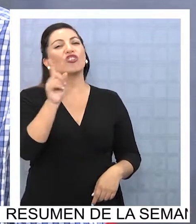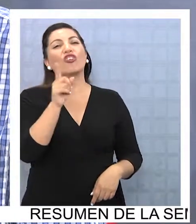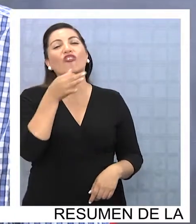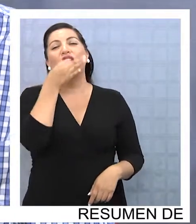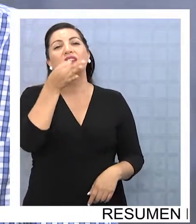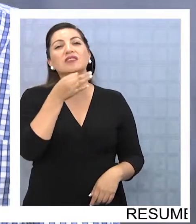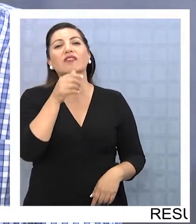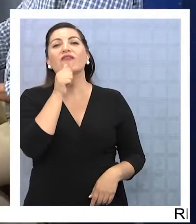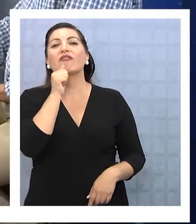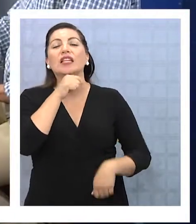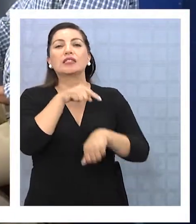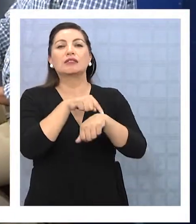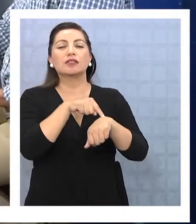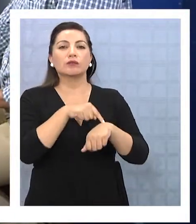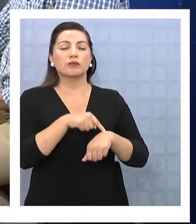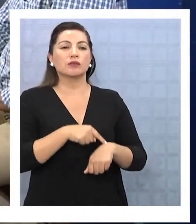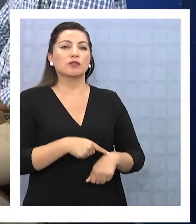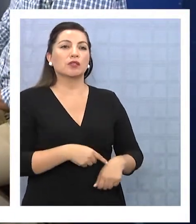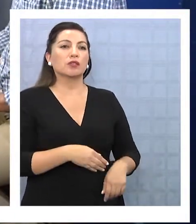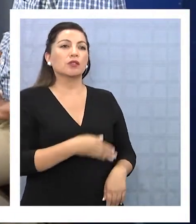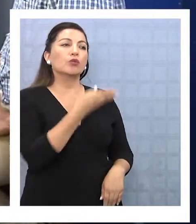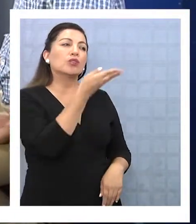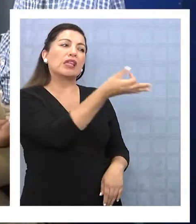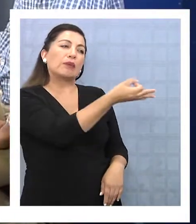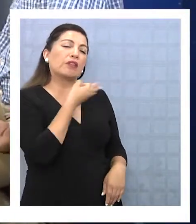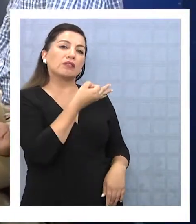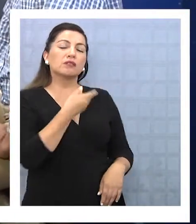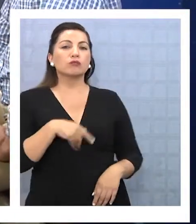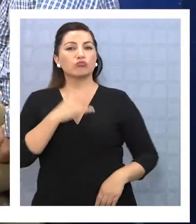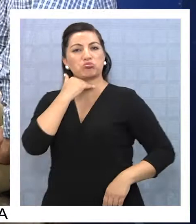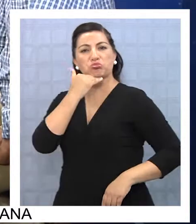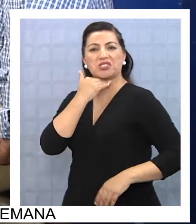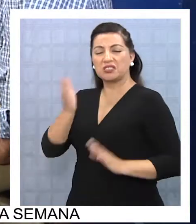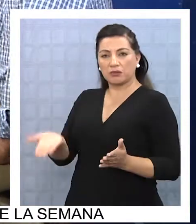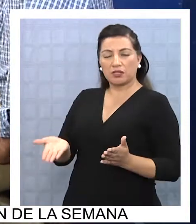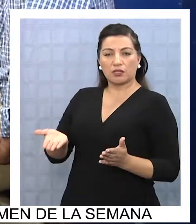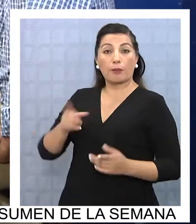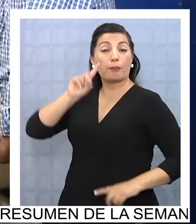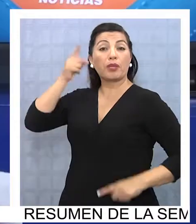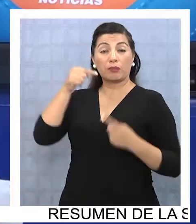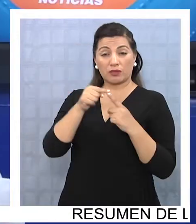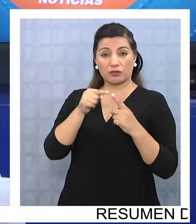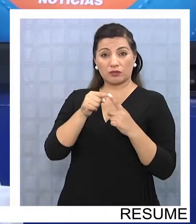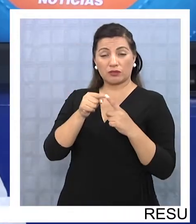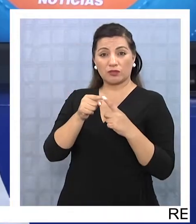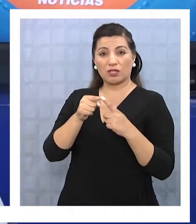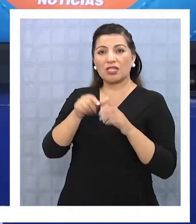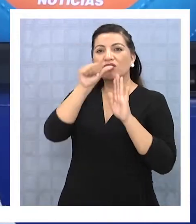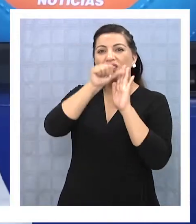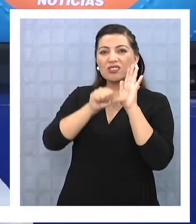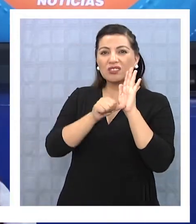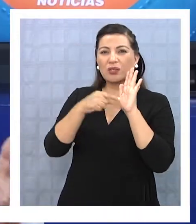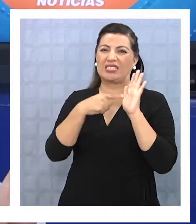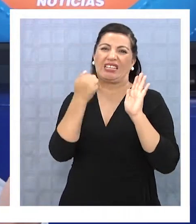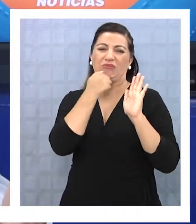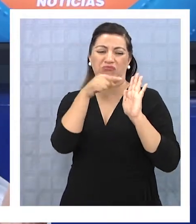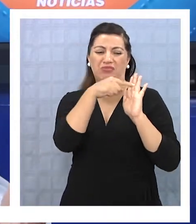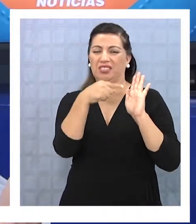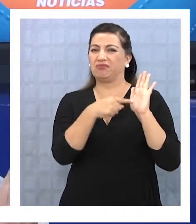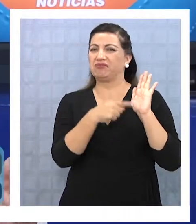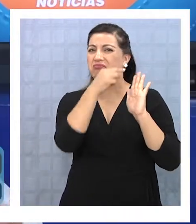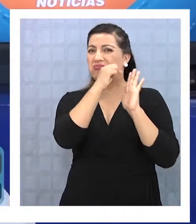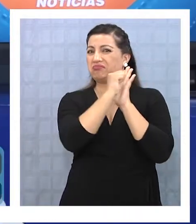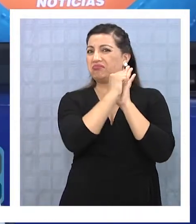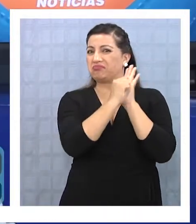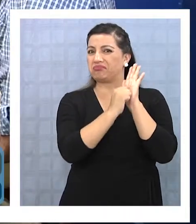no tenía tiempo. ¿Qué tendría que decir sobre esto? Muy simple. En primer lugar, ese artículo está lleno de errores.